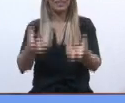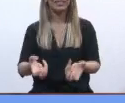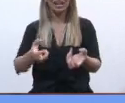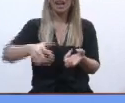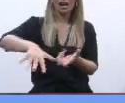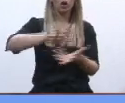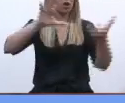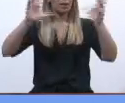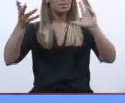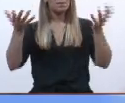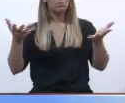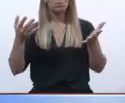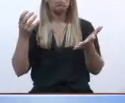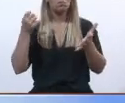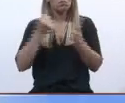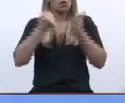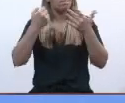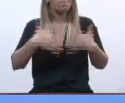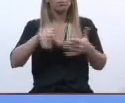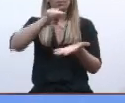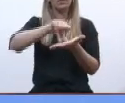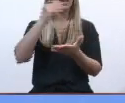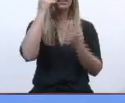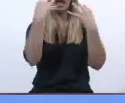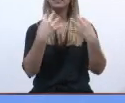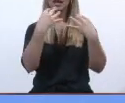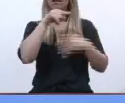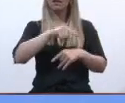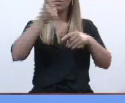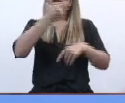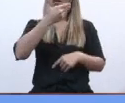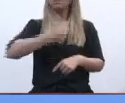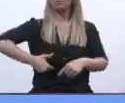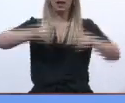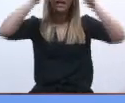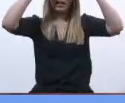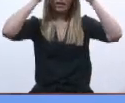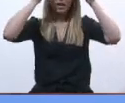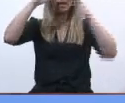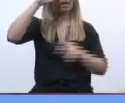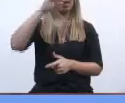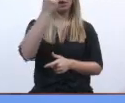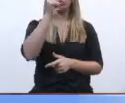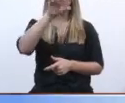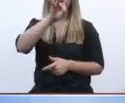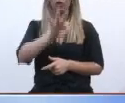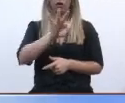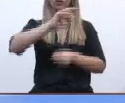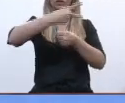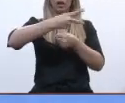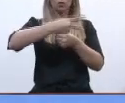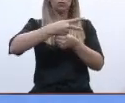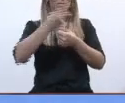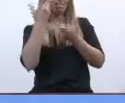y tuvo un impacto enorme en Inglaterra, donde reinaba Eduardo II, quien convocó a sus